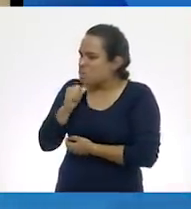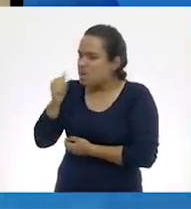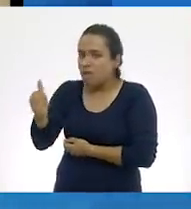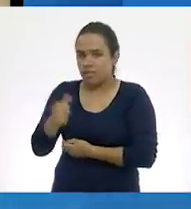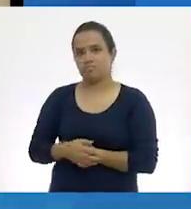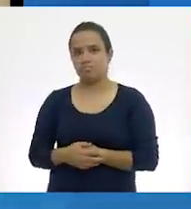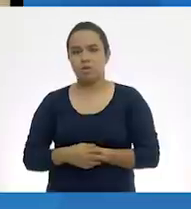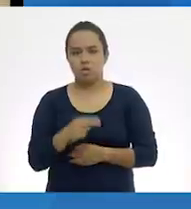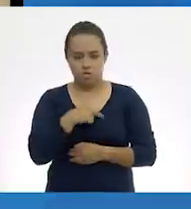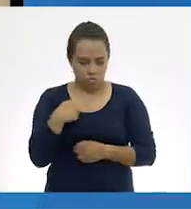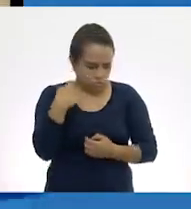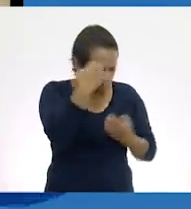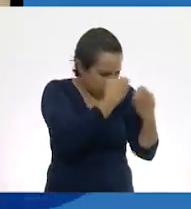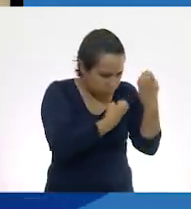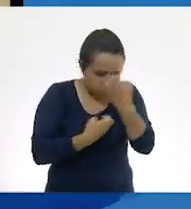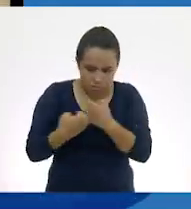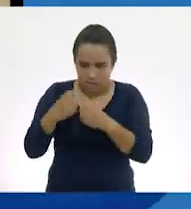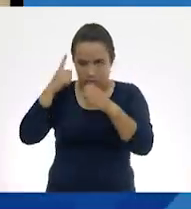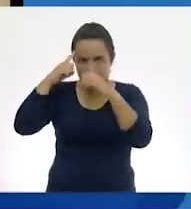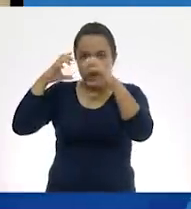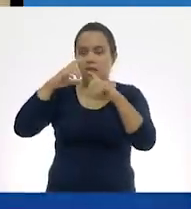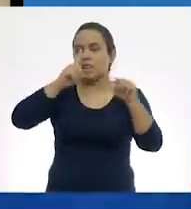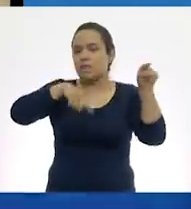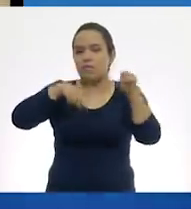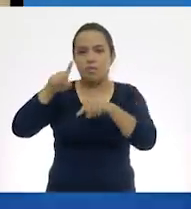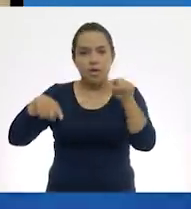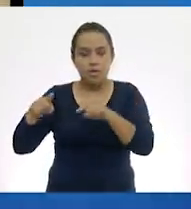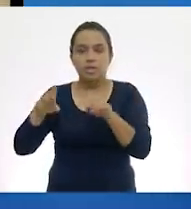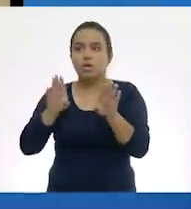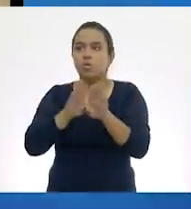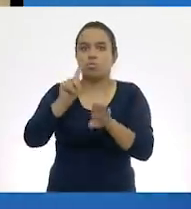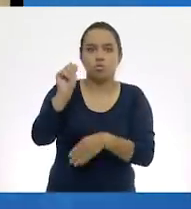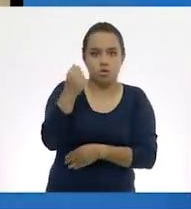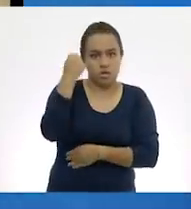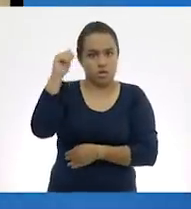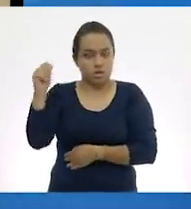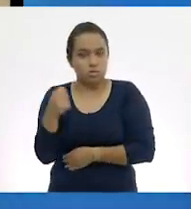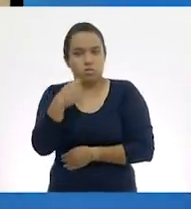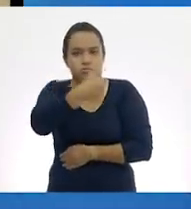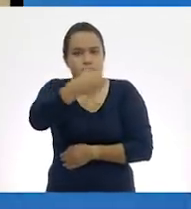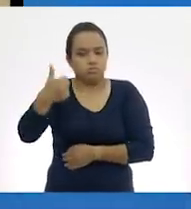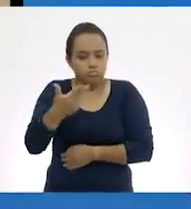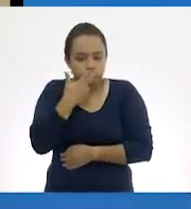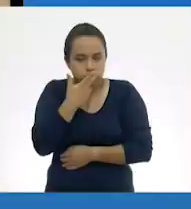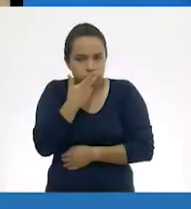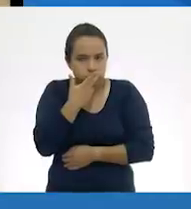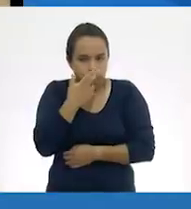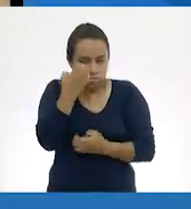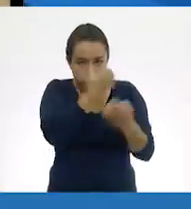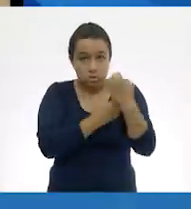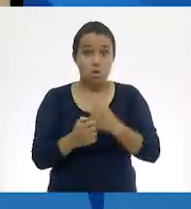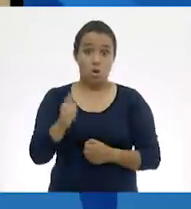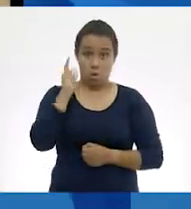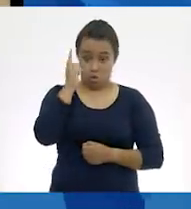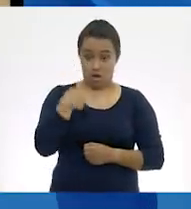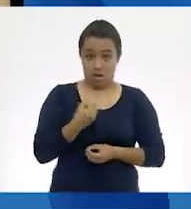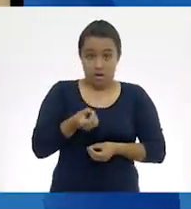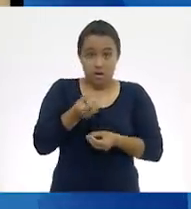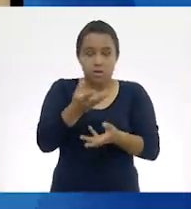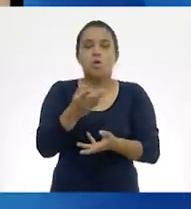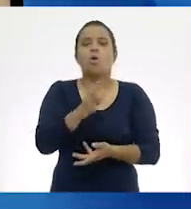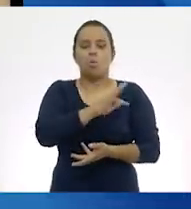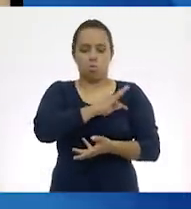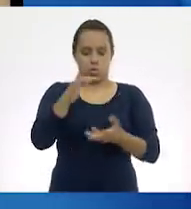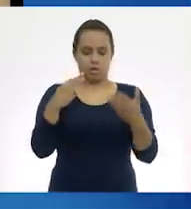Nuestro conocimiento del cerebro va a ir aumentando conforme avance la tecnología que usamos para estudiarlo. Ojalá con esto podamos